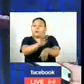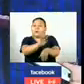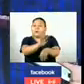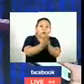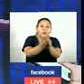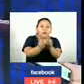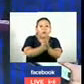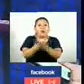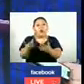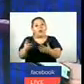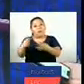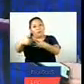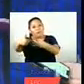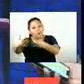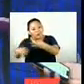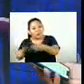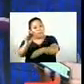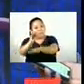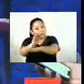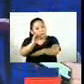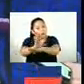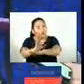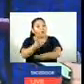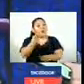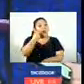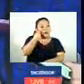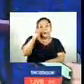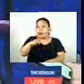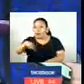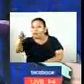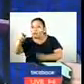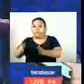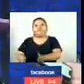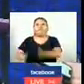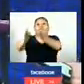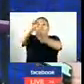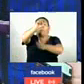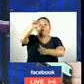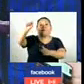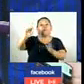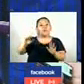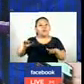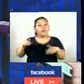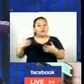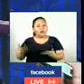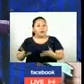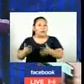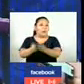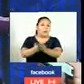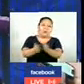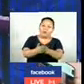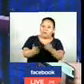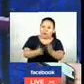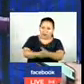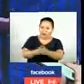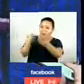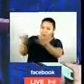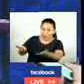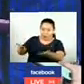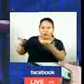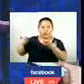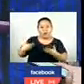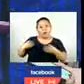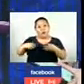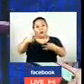la orientación legal sobre cuáles son las instituciones que pueden atenderle en las derivaciones o en la representación